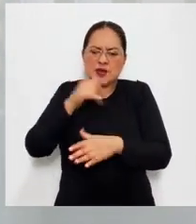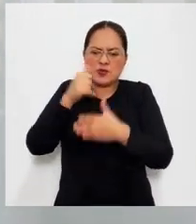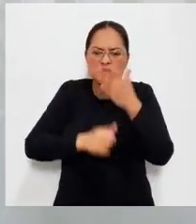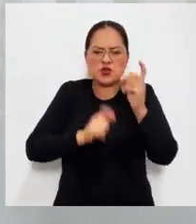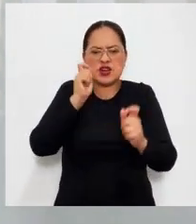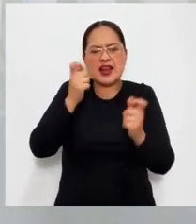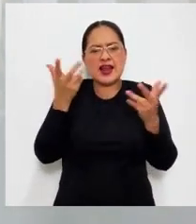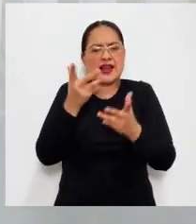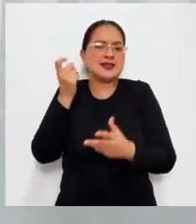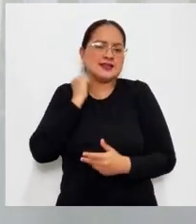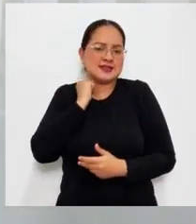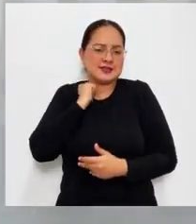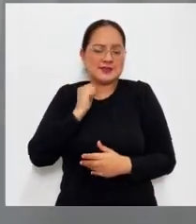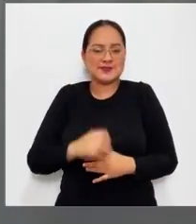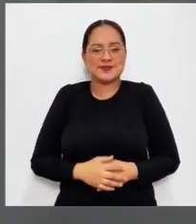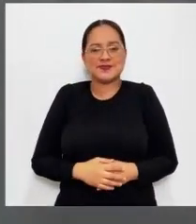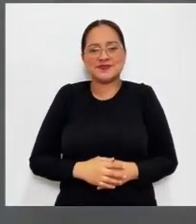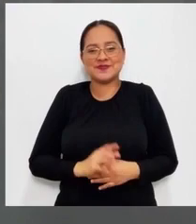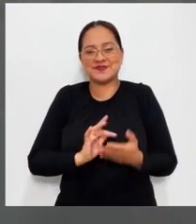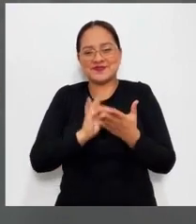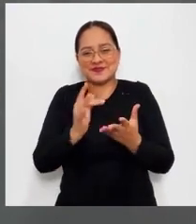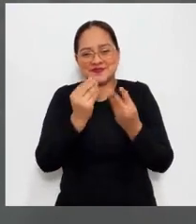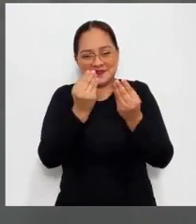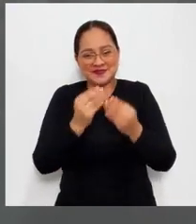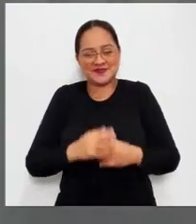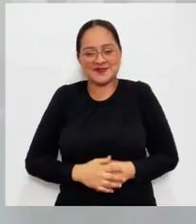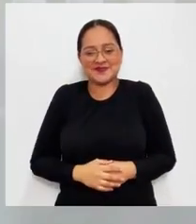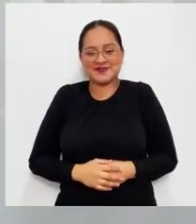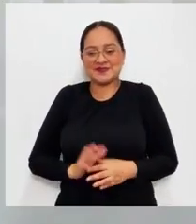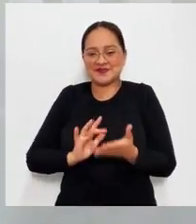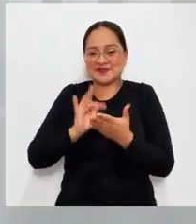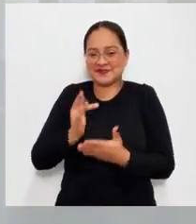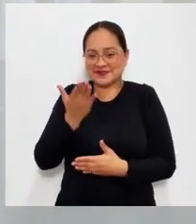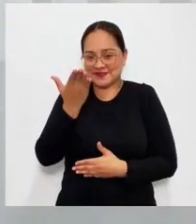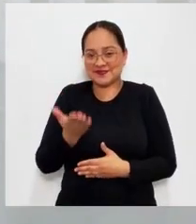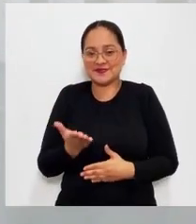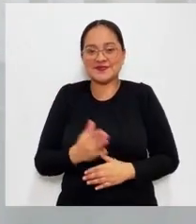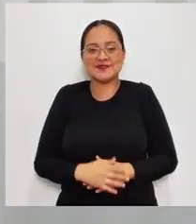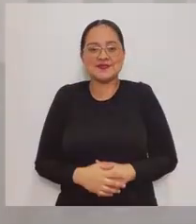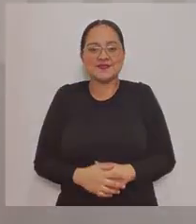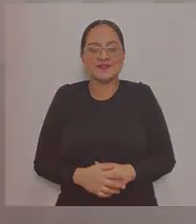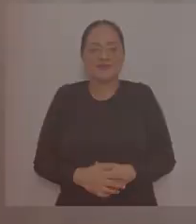de saber quiénes son sus senadores. Muchas gracias. Gracias a ti.